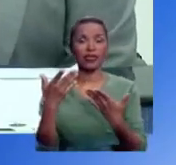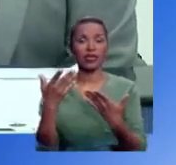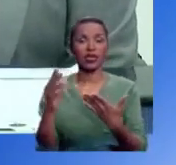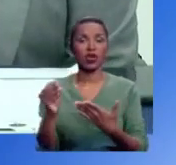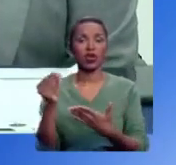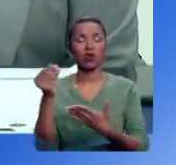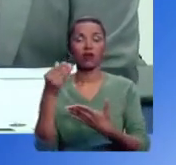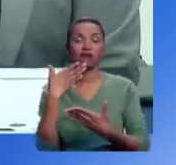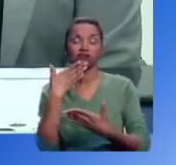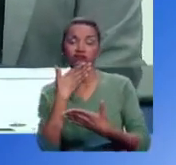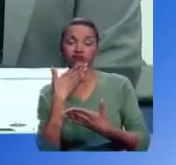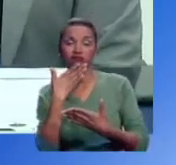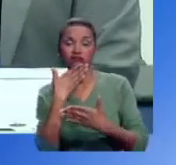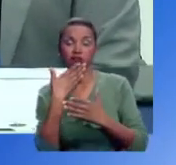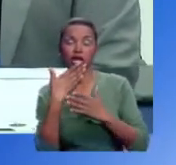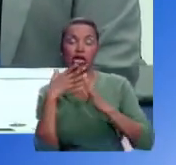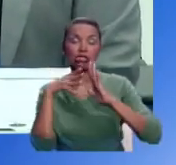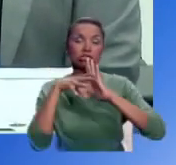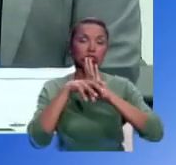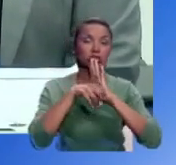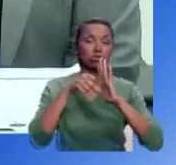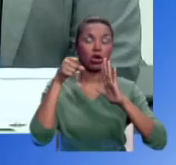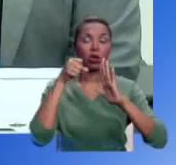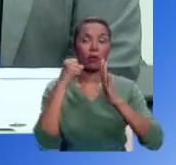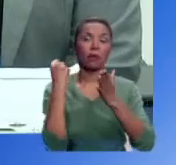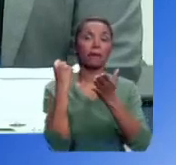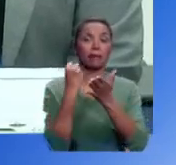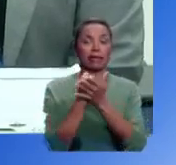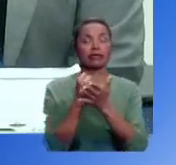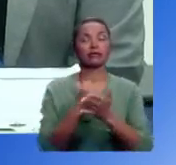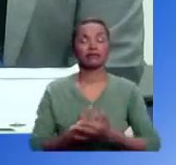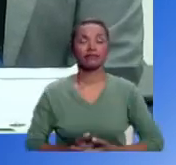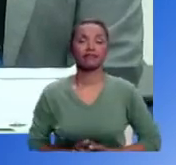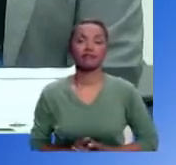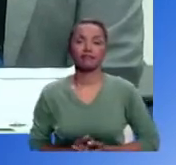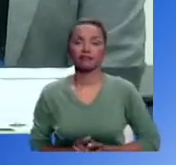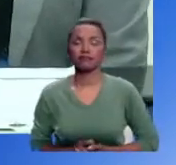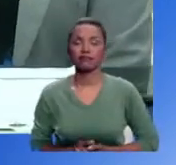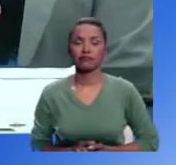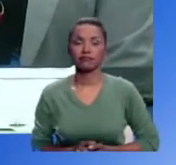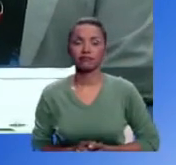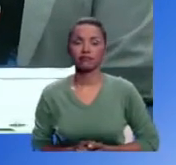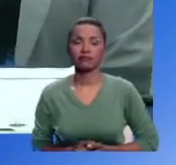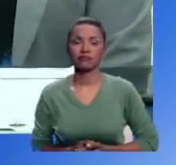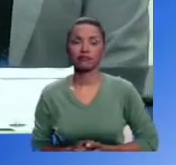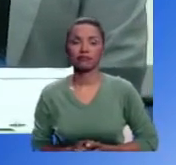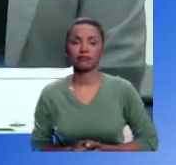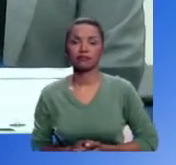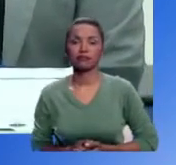la modalidad de pandillerismo. ¿Robos, homicidios, ellos están vinculados también?